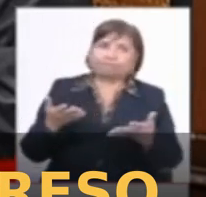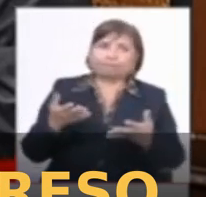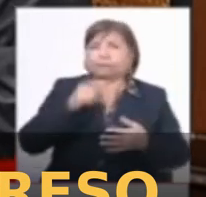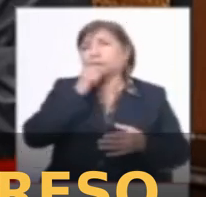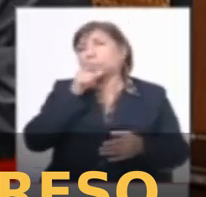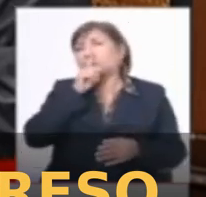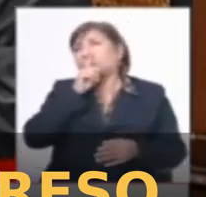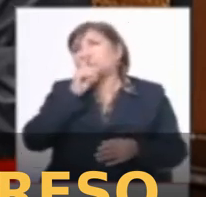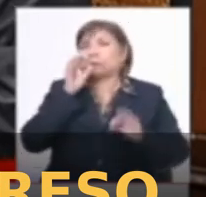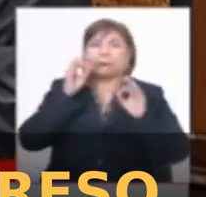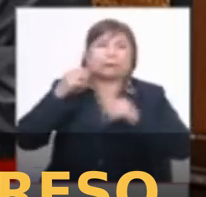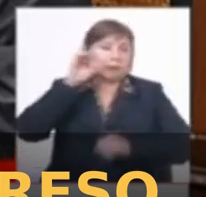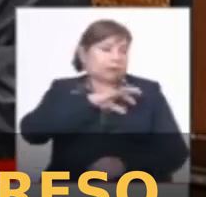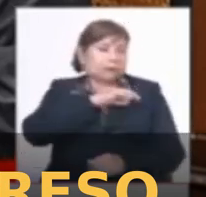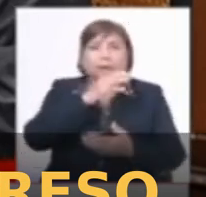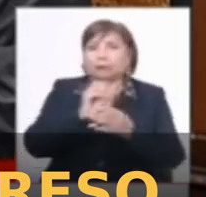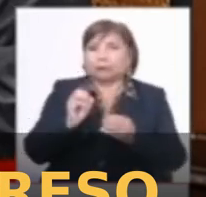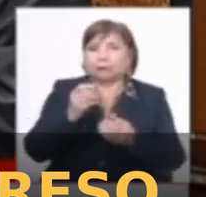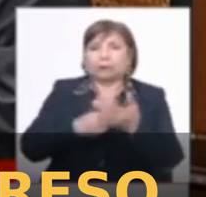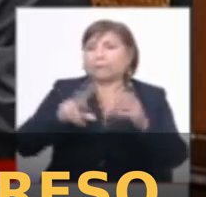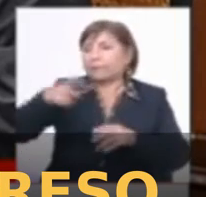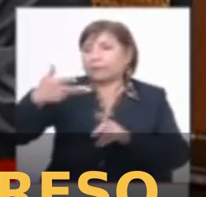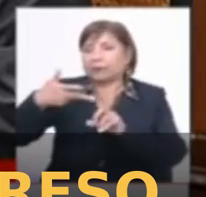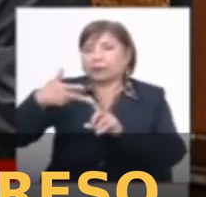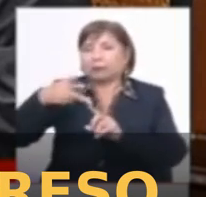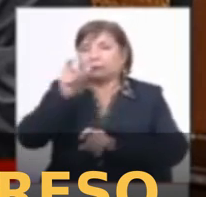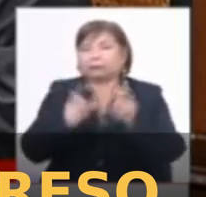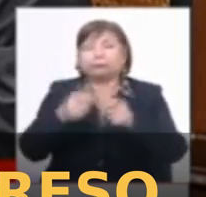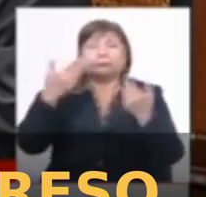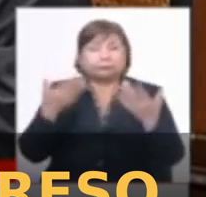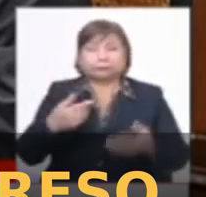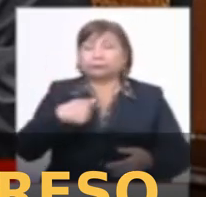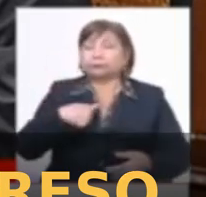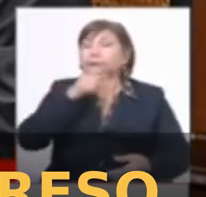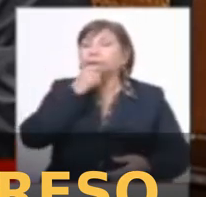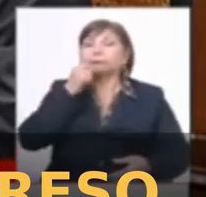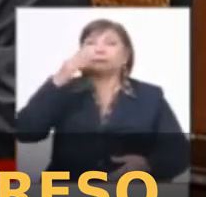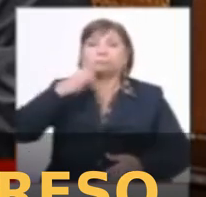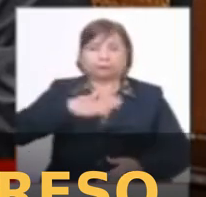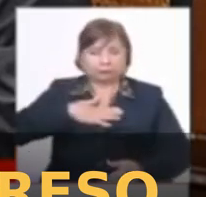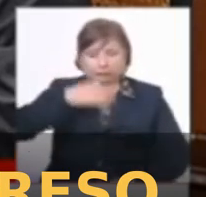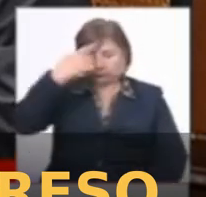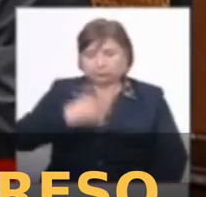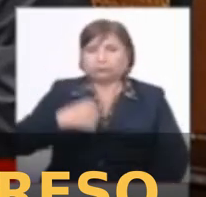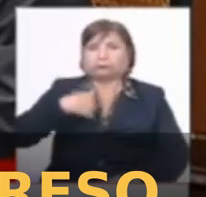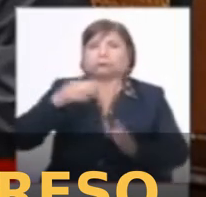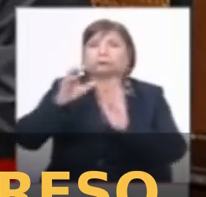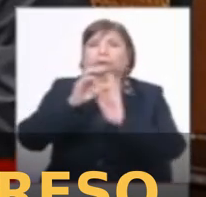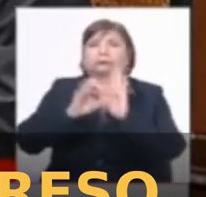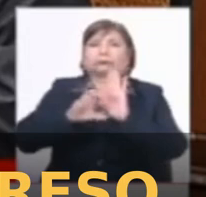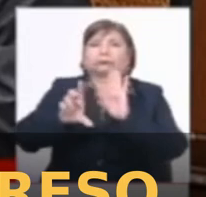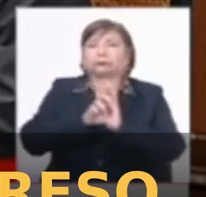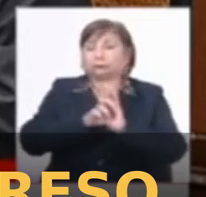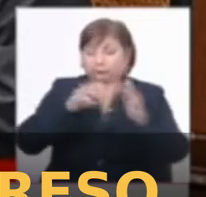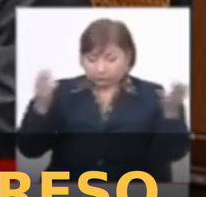guardar silencio a favor de terceras personas. He guardado silencio a favor de mi derecho constitucional.